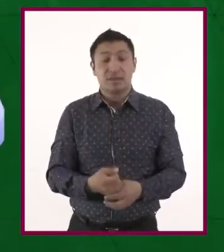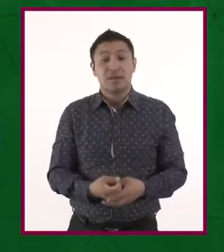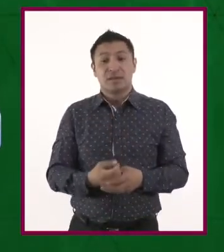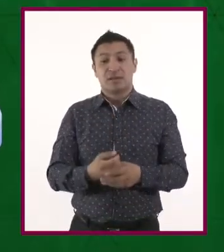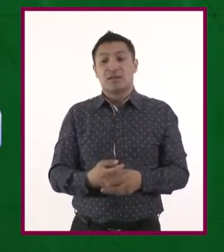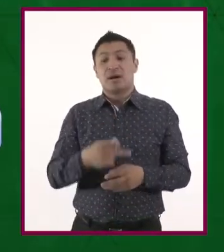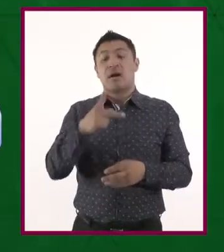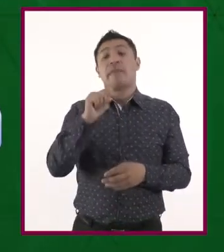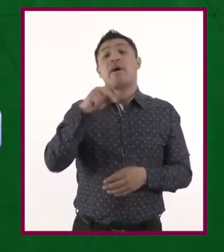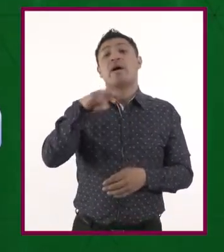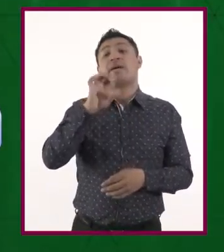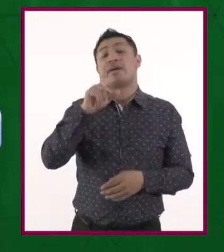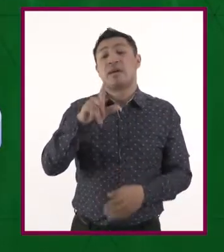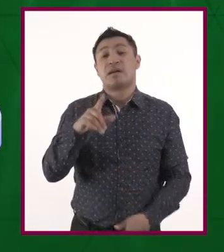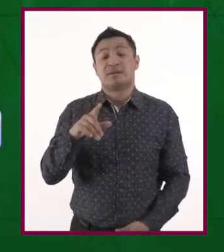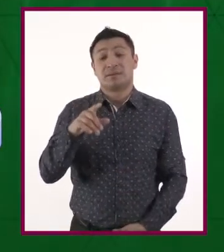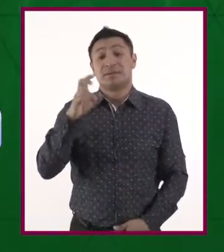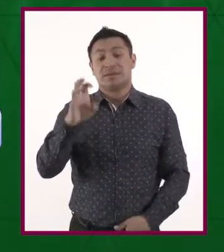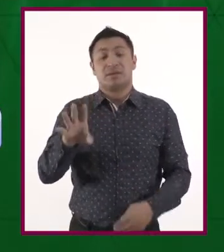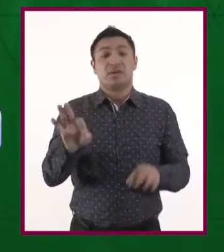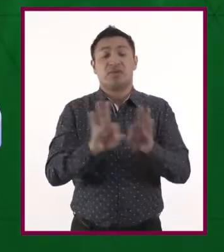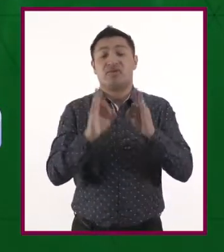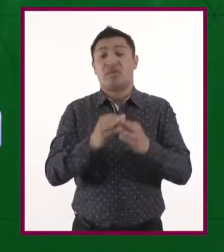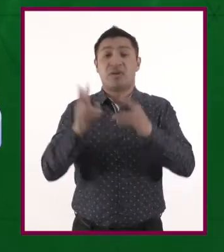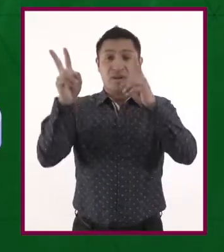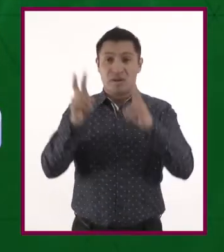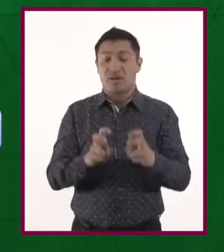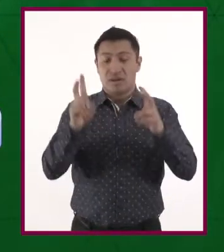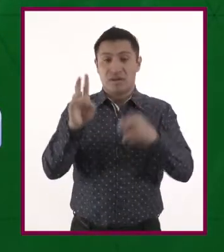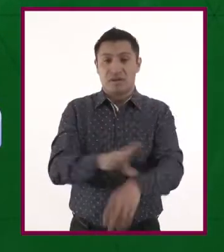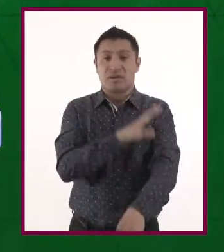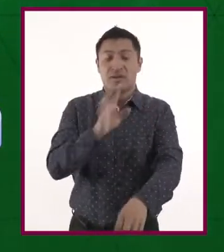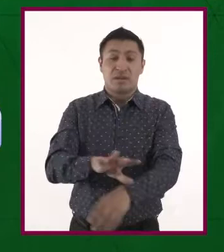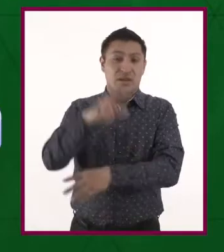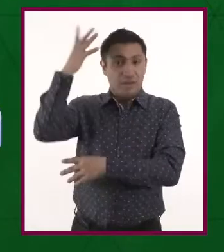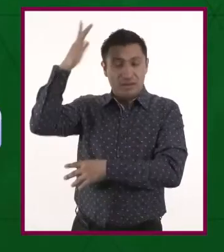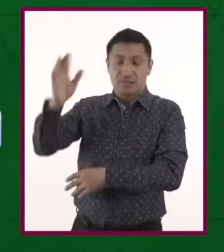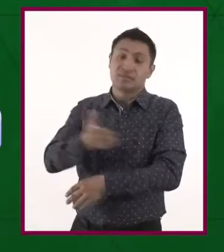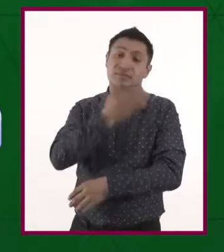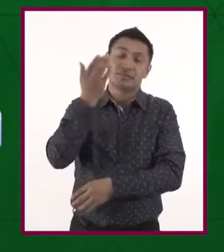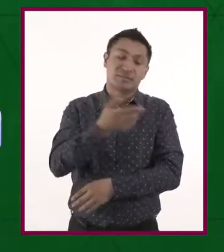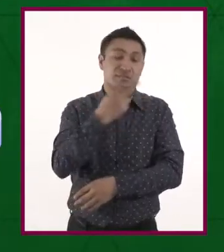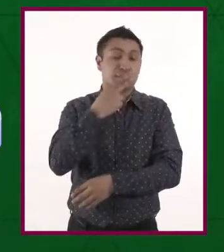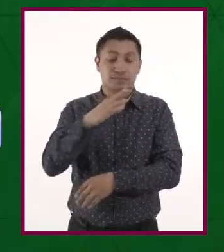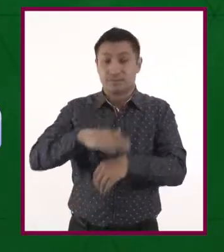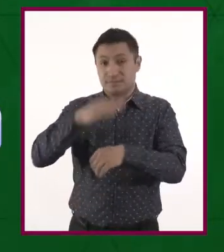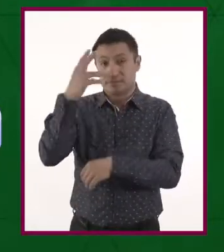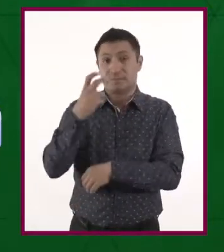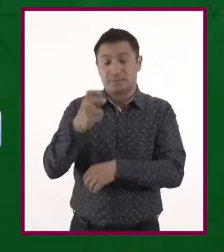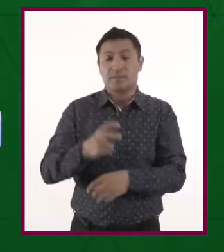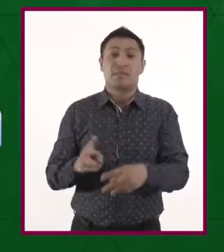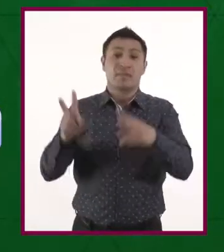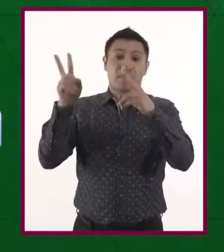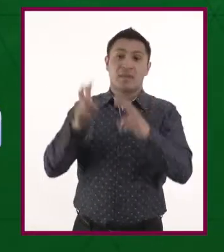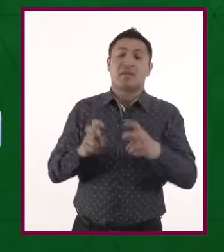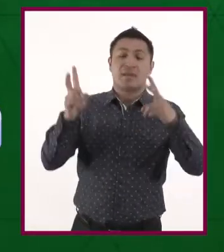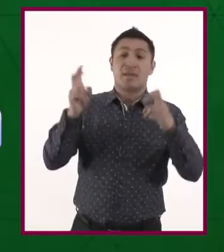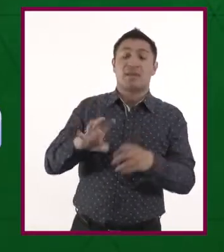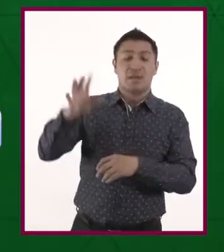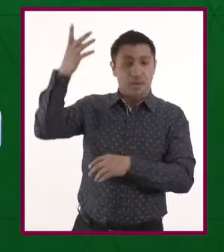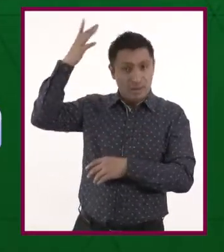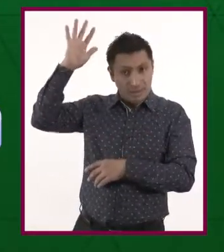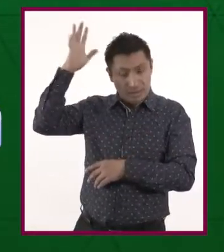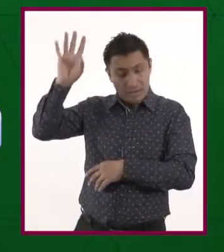paneles fotovoltaicos son los sistemas de captación de energía solar más populares y usados. Estos capturan la energía del sol